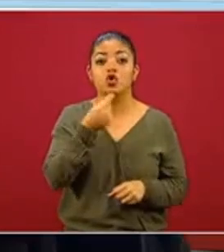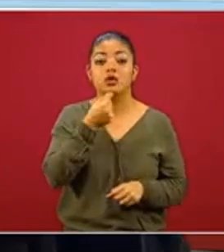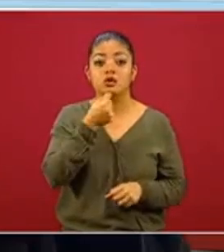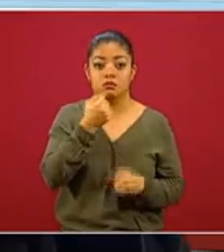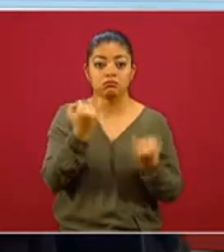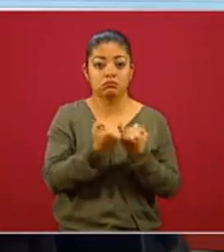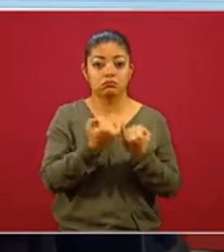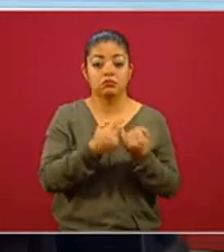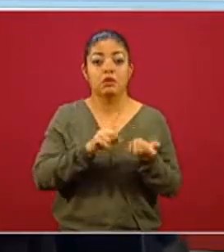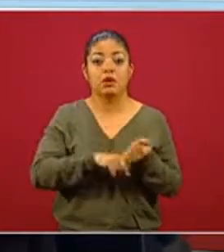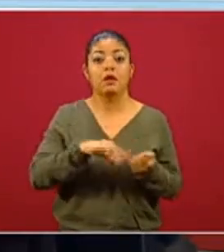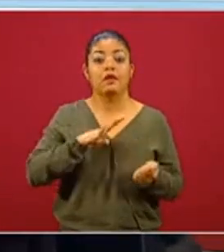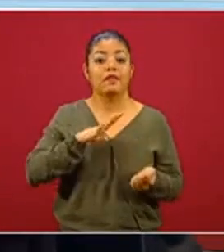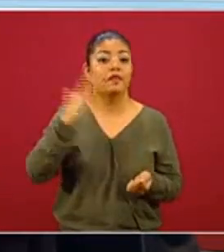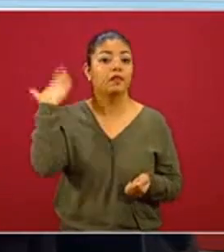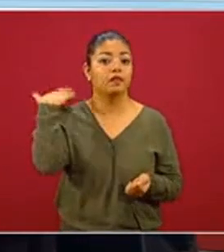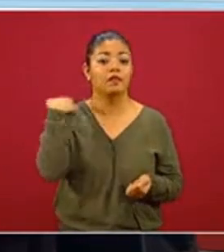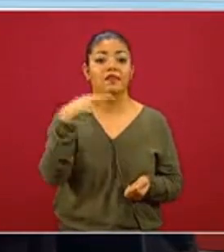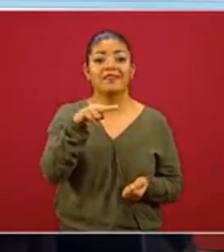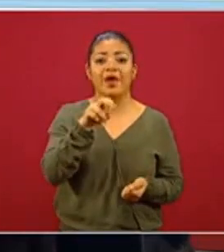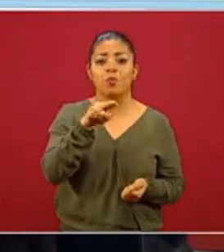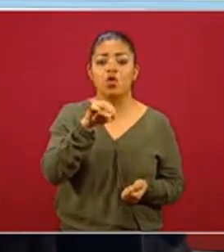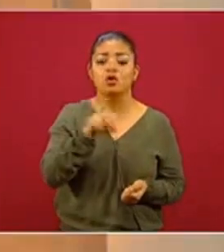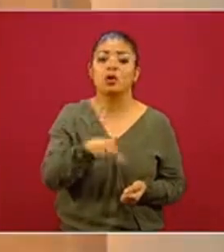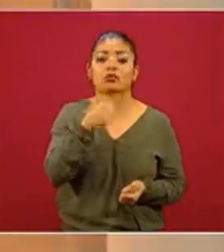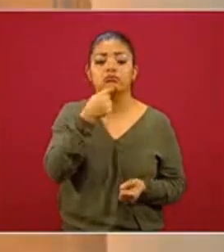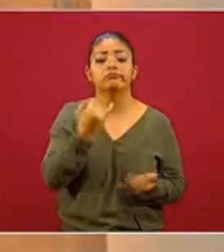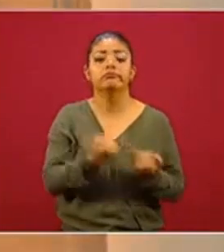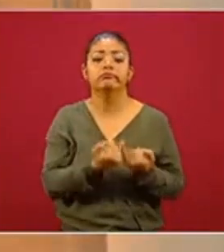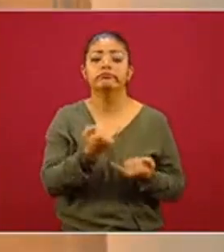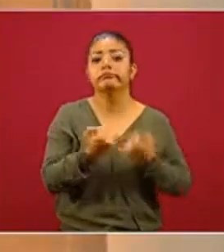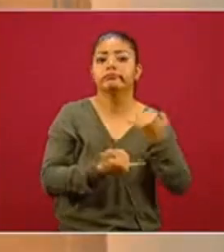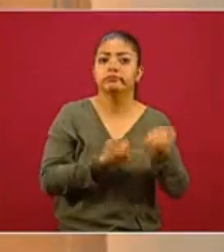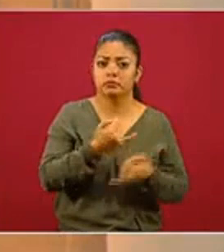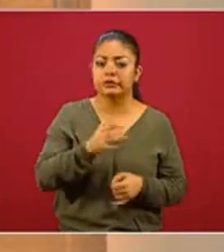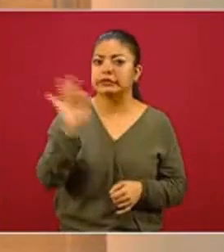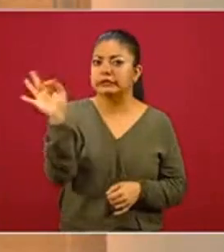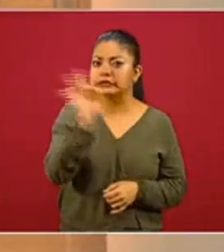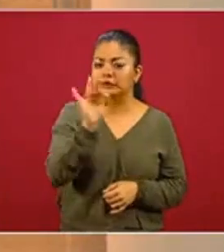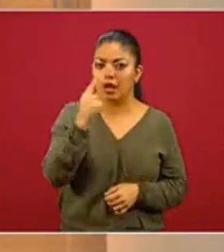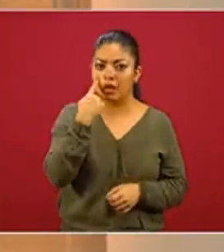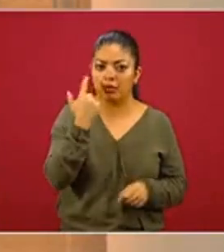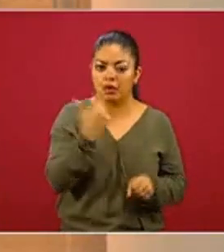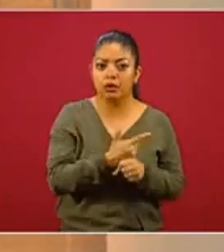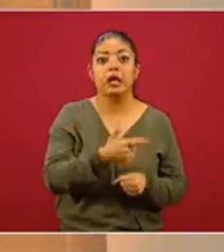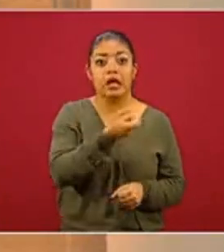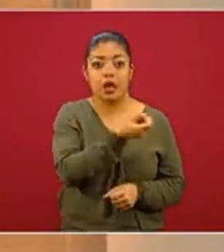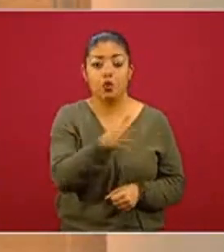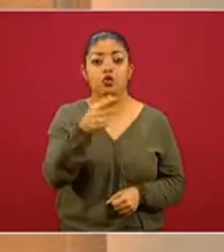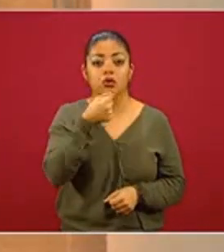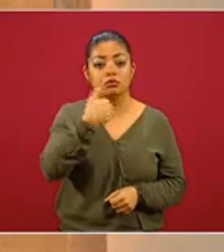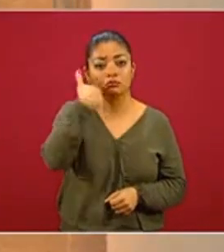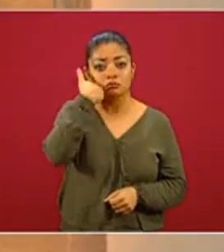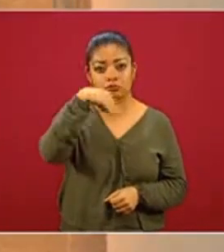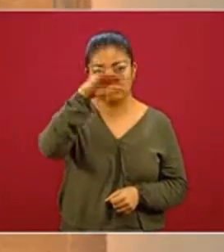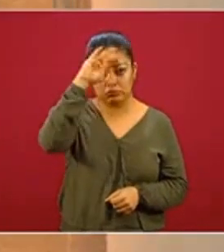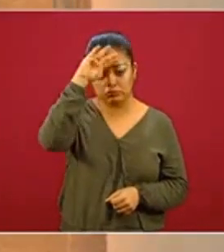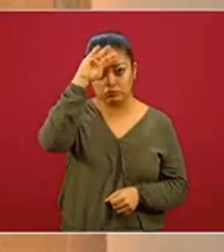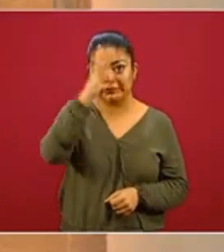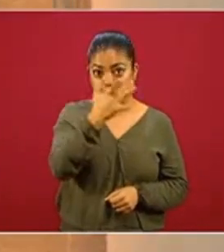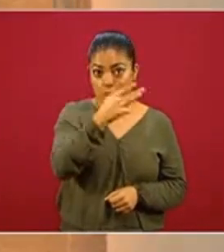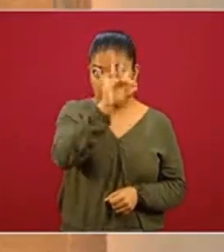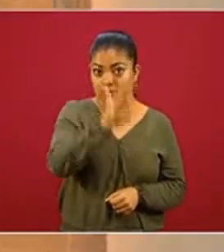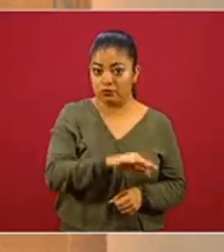con neumonía siguen jugando. Muchos niños pueden presentar fiebre, el 50%,